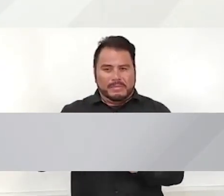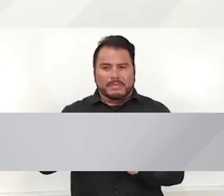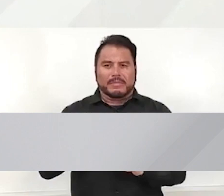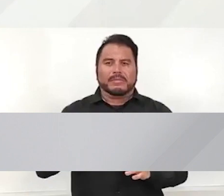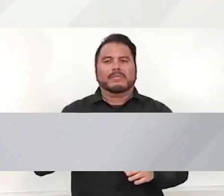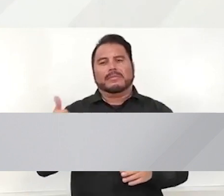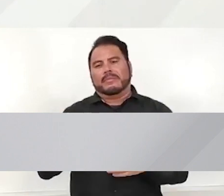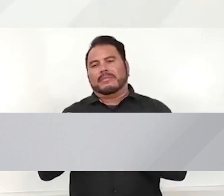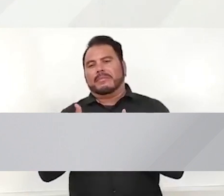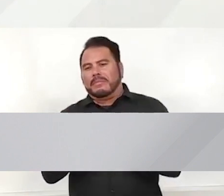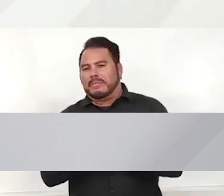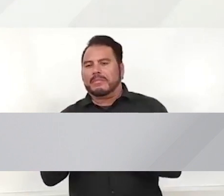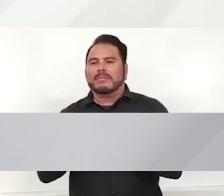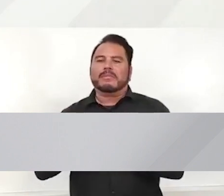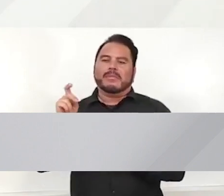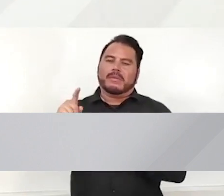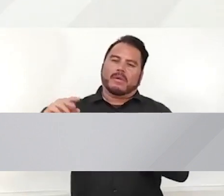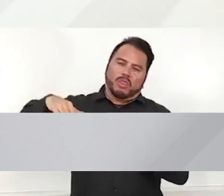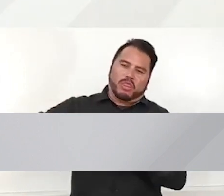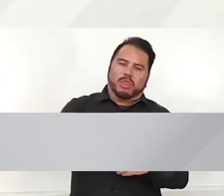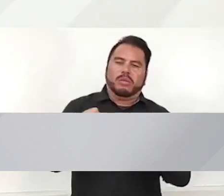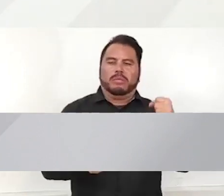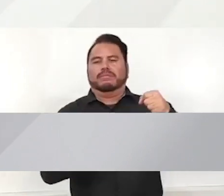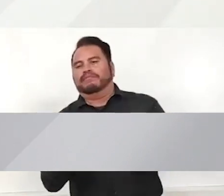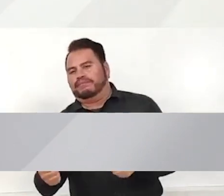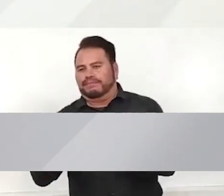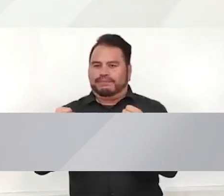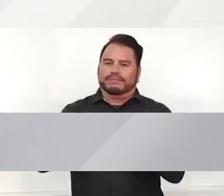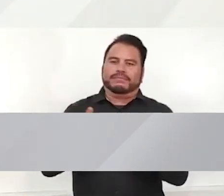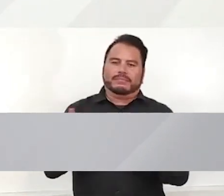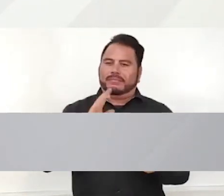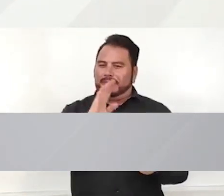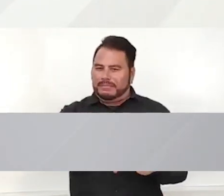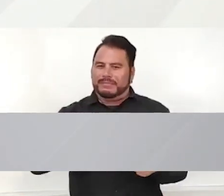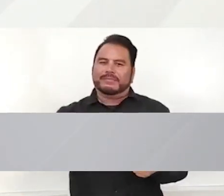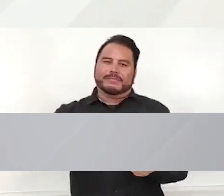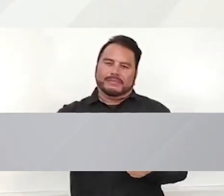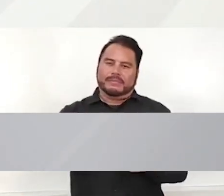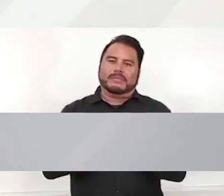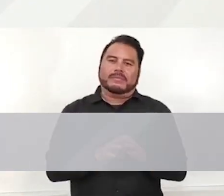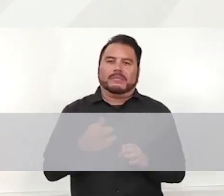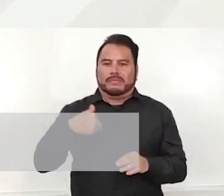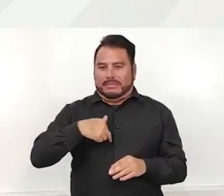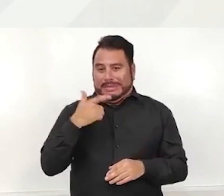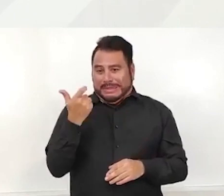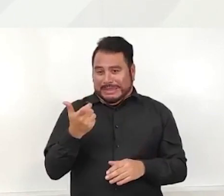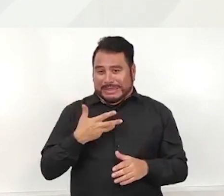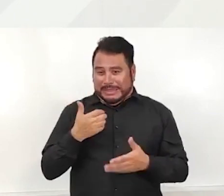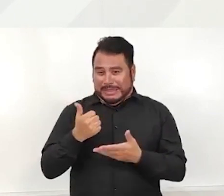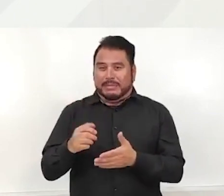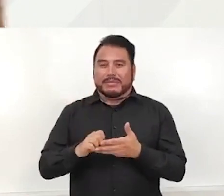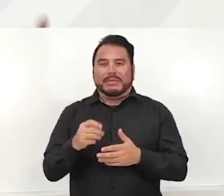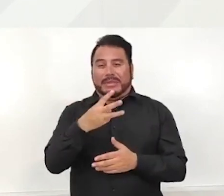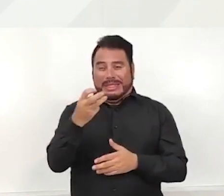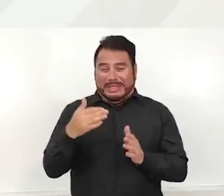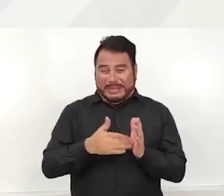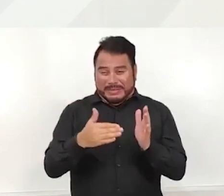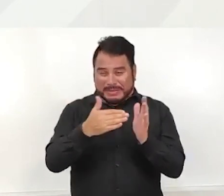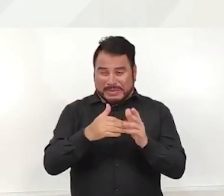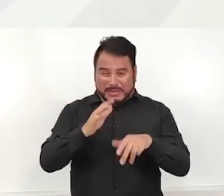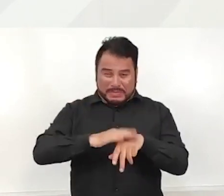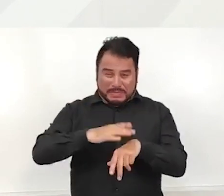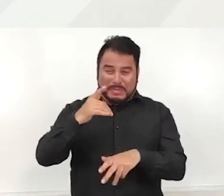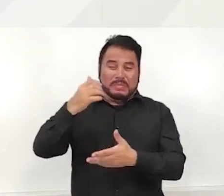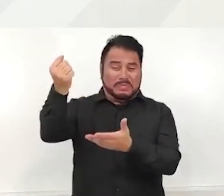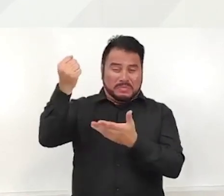este no tener baches el alumbrado y nosotros vamos trabajar en ello Con qué con el recurso que tenemos con esos trescientos millones extras que